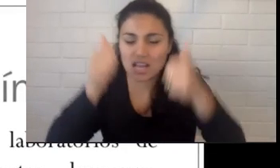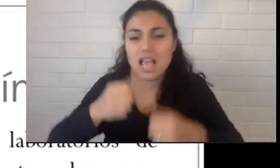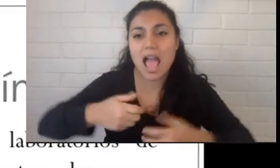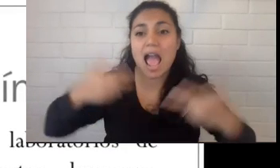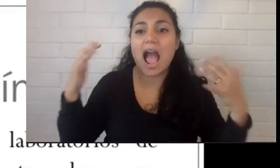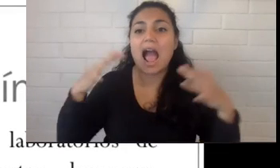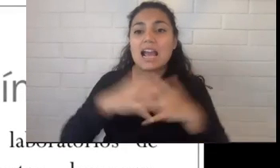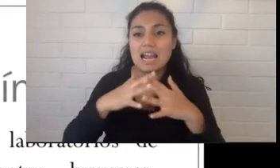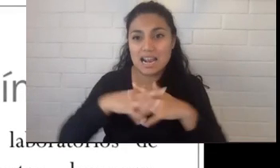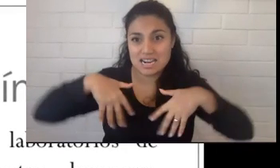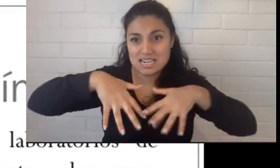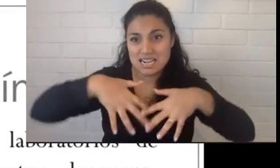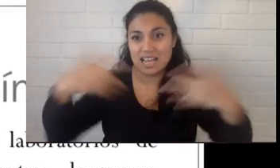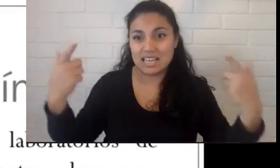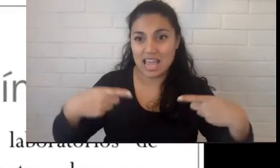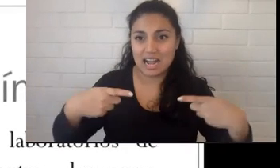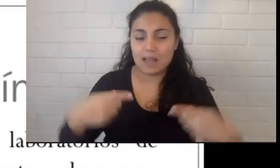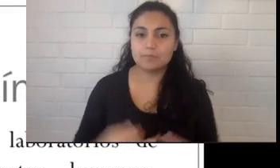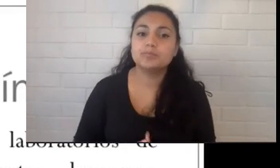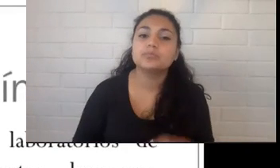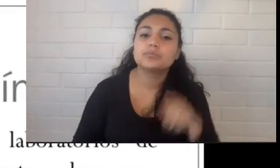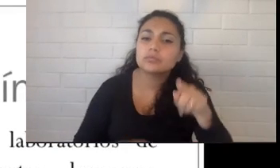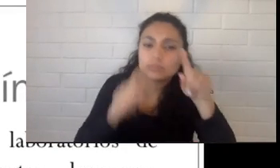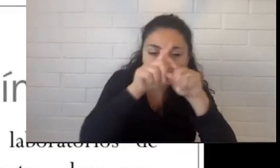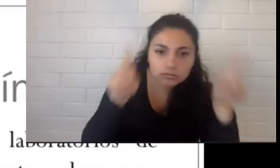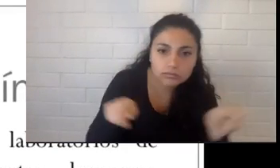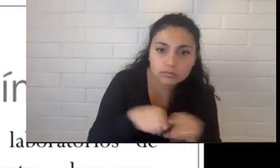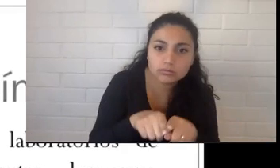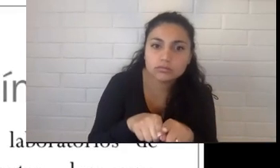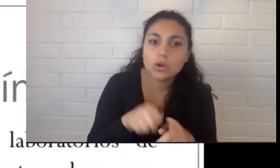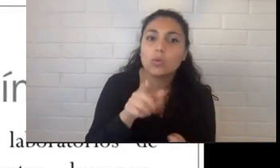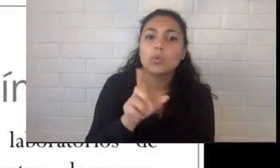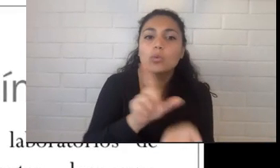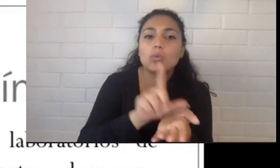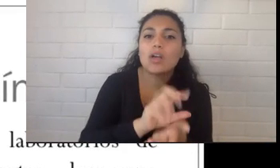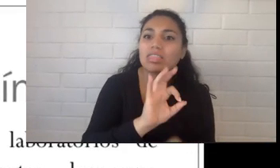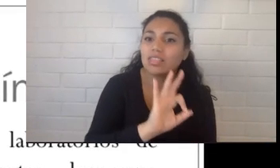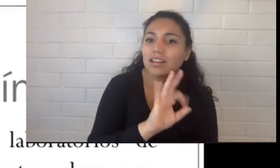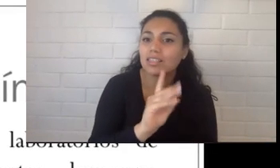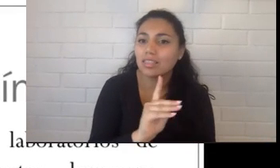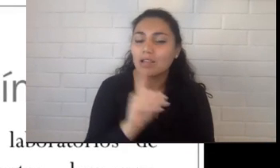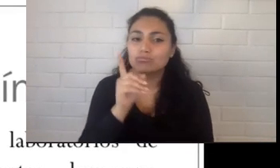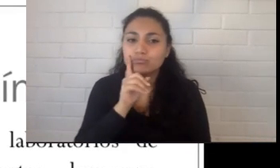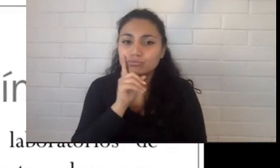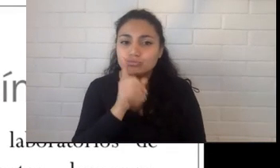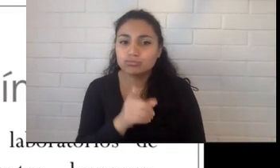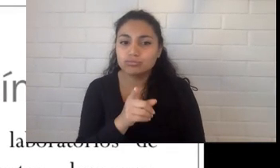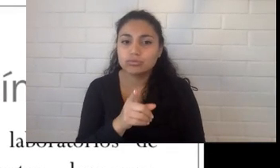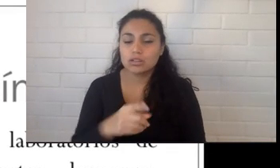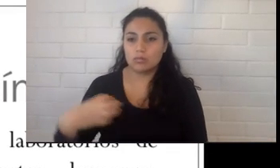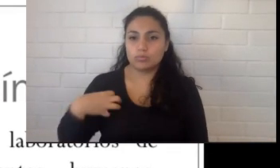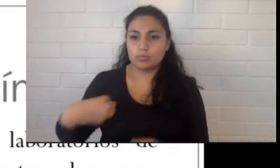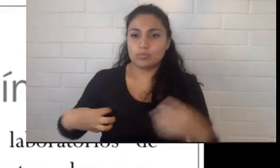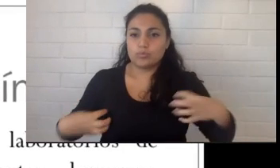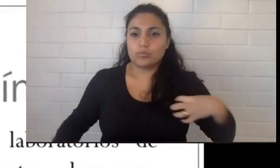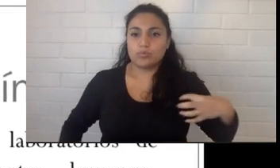de un laboratorio 3D en el que cada una de las articulaciones a la persona se le puso un reflectante para que pueda